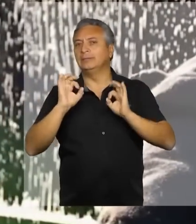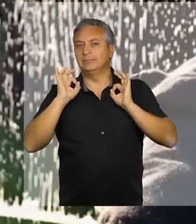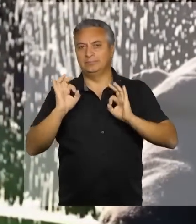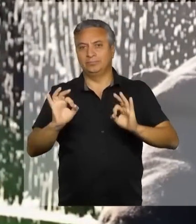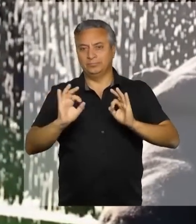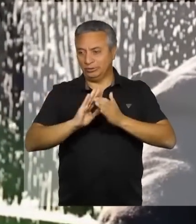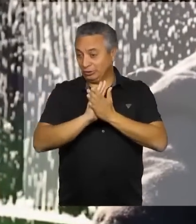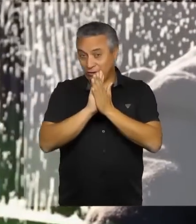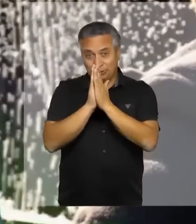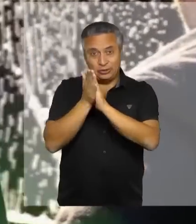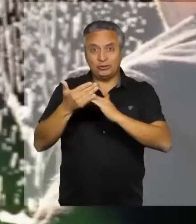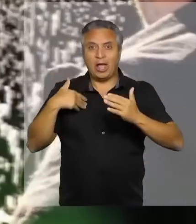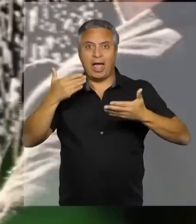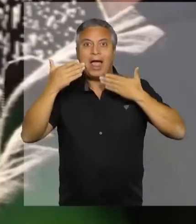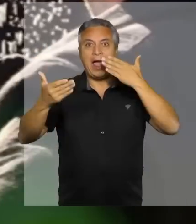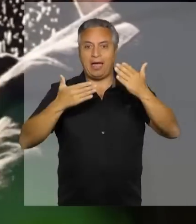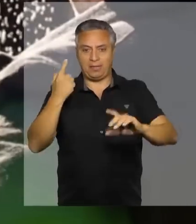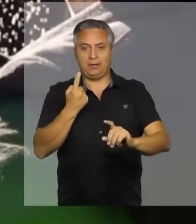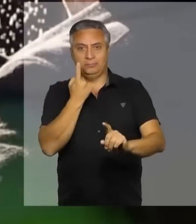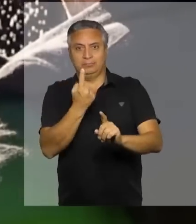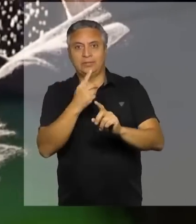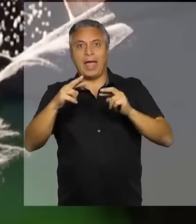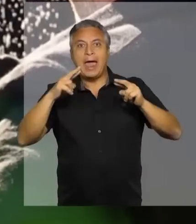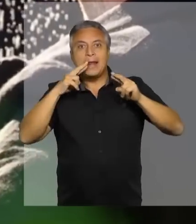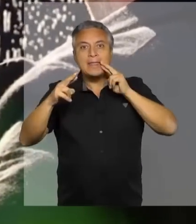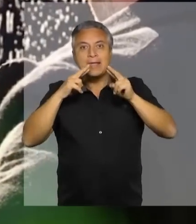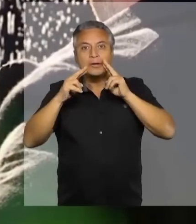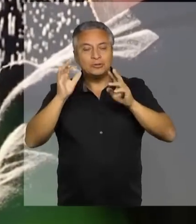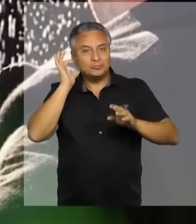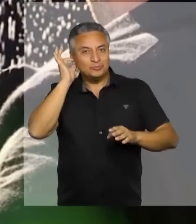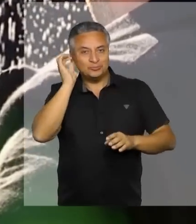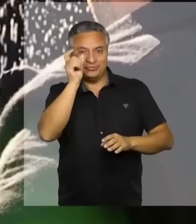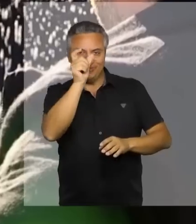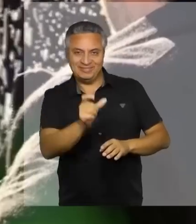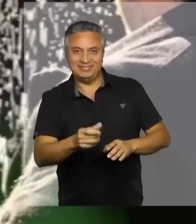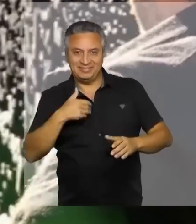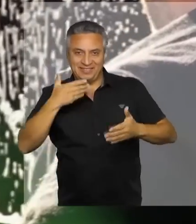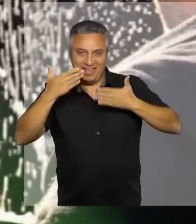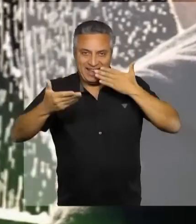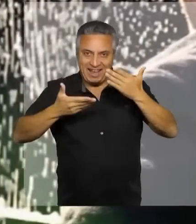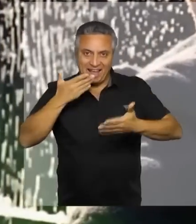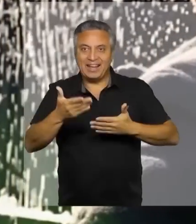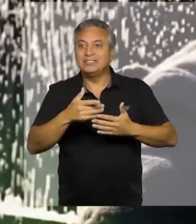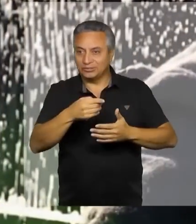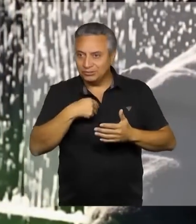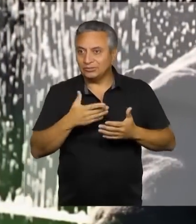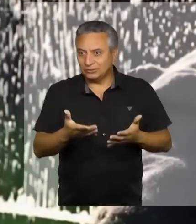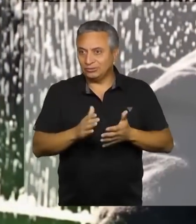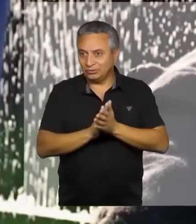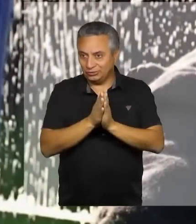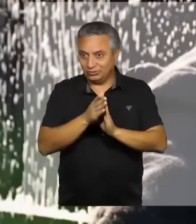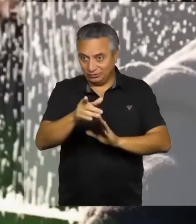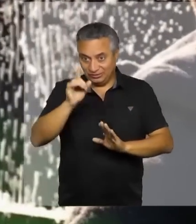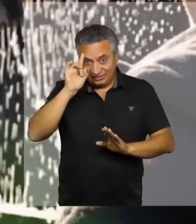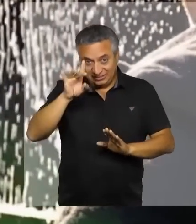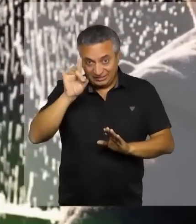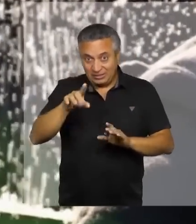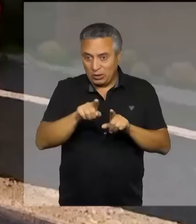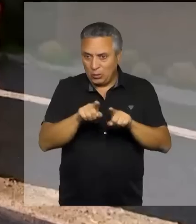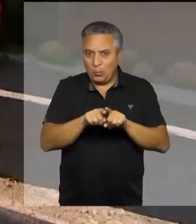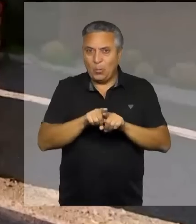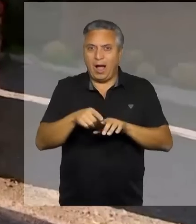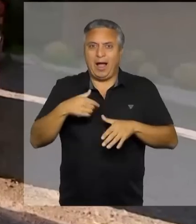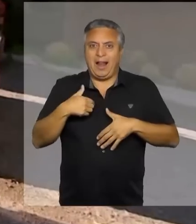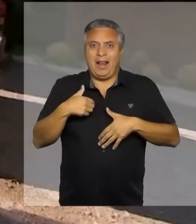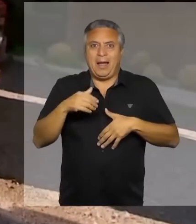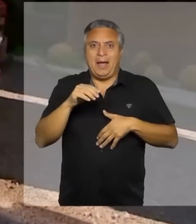trajeado cantando en el escenario del restaurante para la señorita Gladys. Traje blanco que me cambió el señor Juaco Llón a cambio de poderle las plantas. Me he visto como Paolo Guerrero cuando iba a